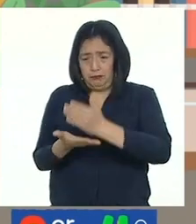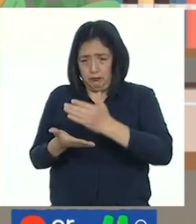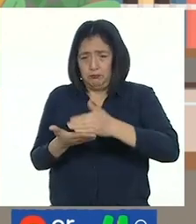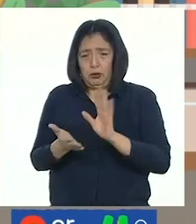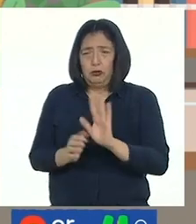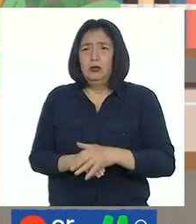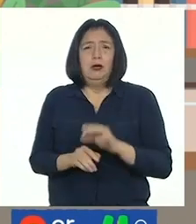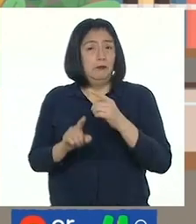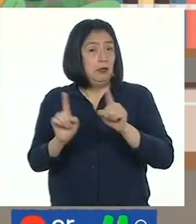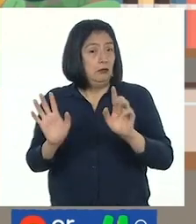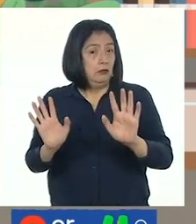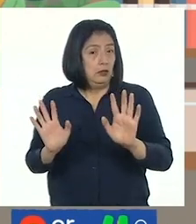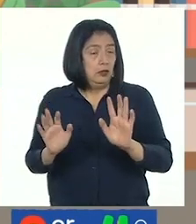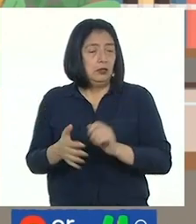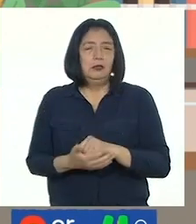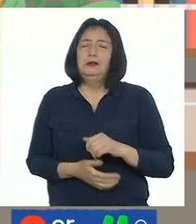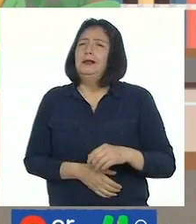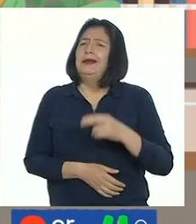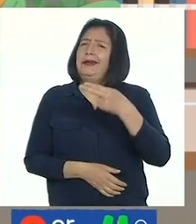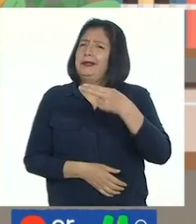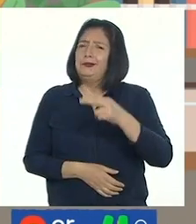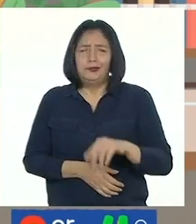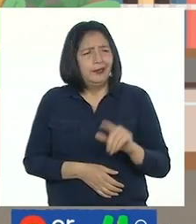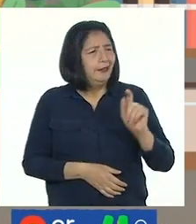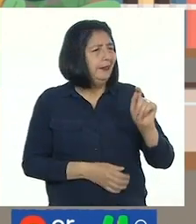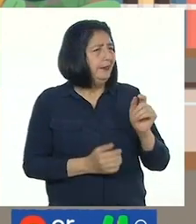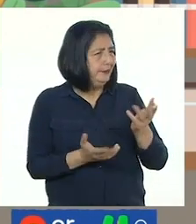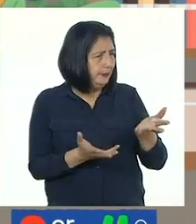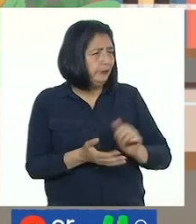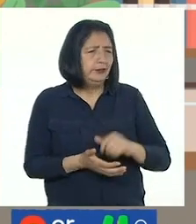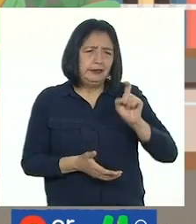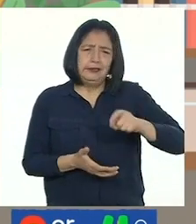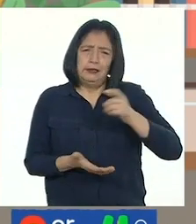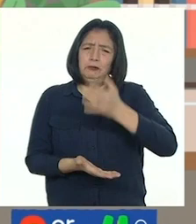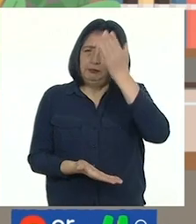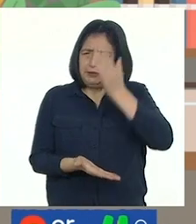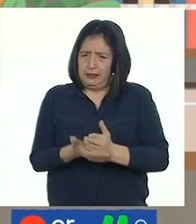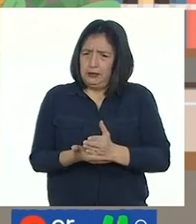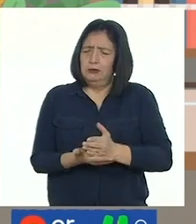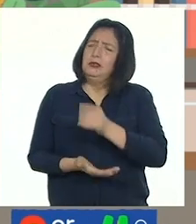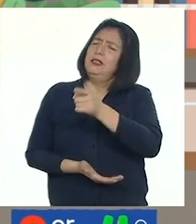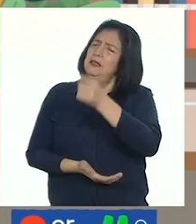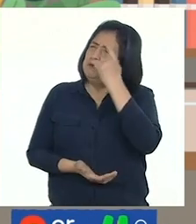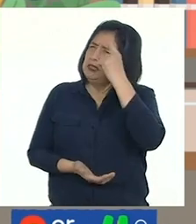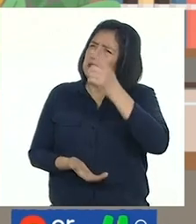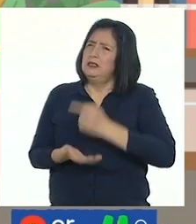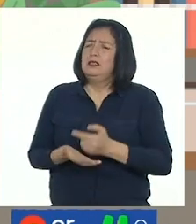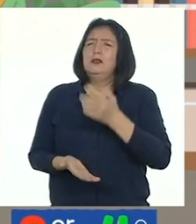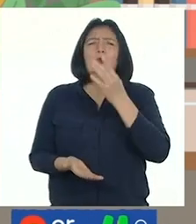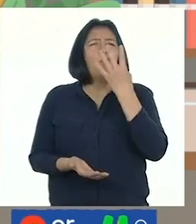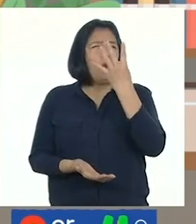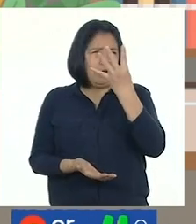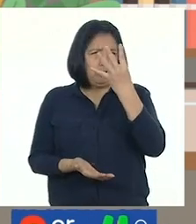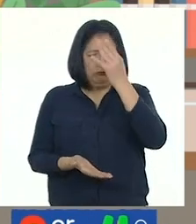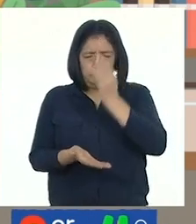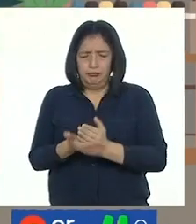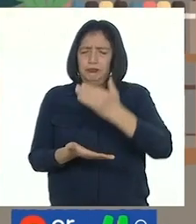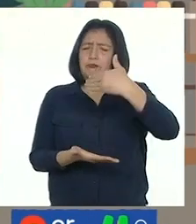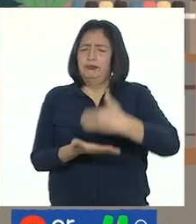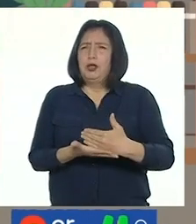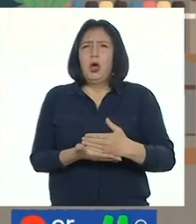pastel. Pero antes, Héctor, Tito, tenemos que partirlo. ¿Qué les parece si lo dividimos en cuatro